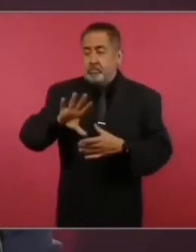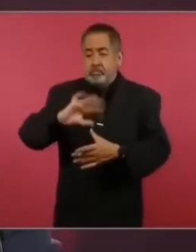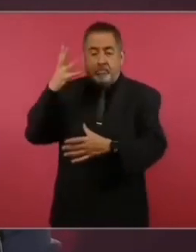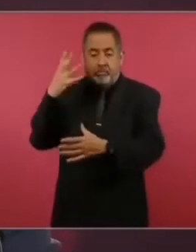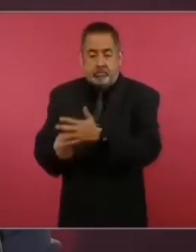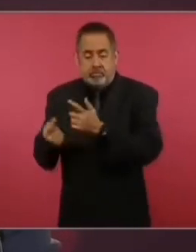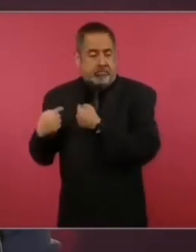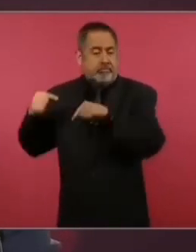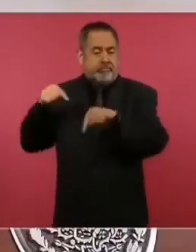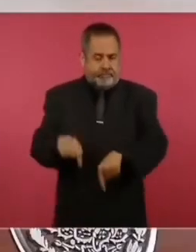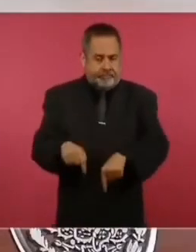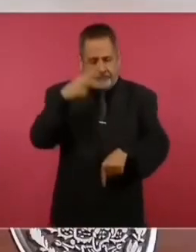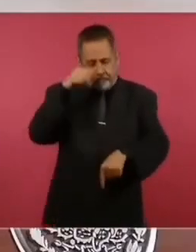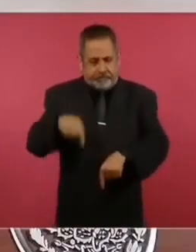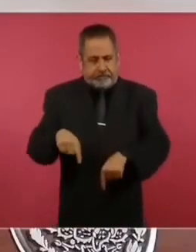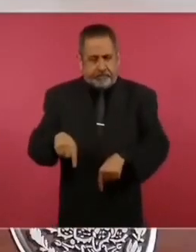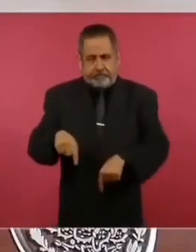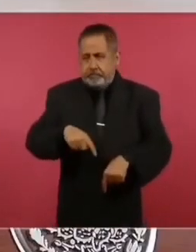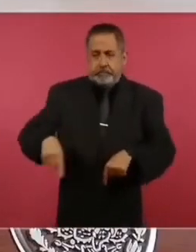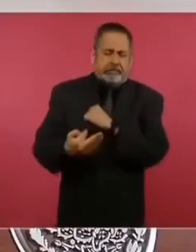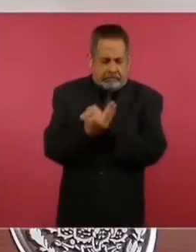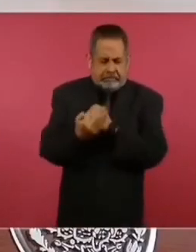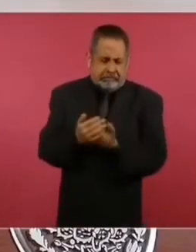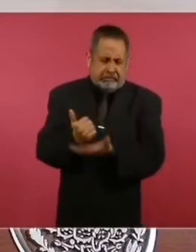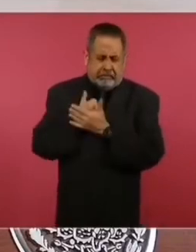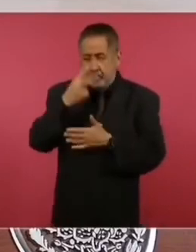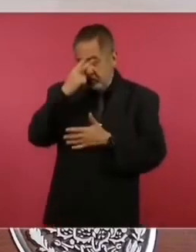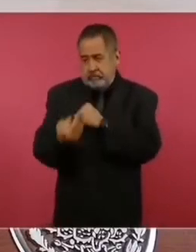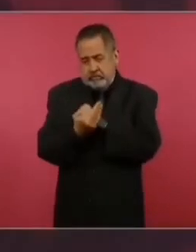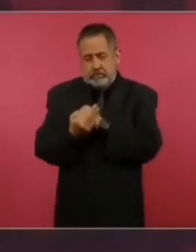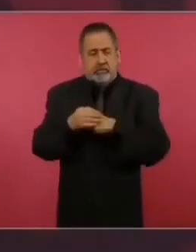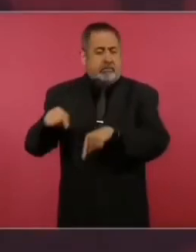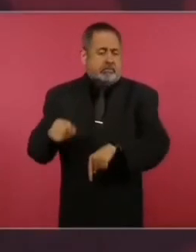huyendo a buscar protección a México